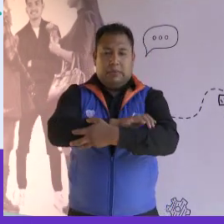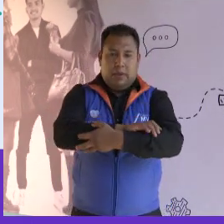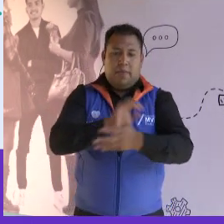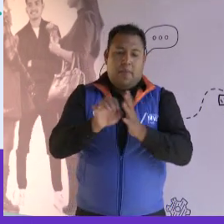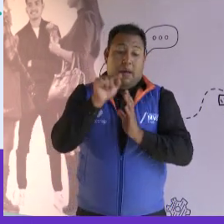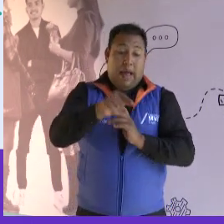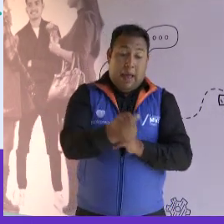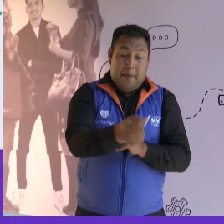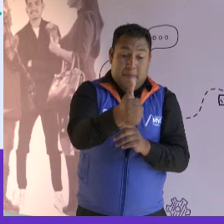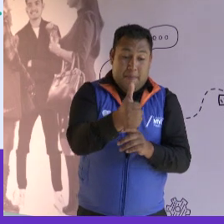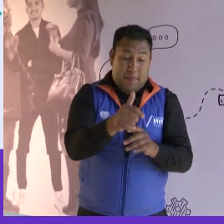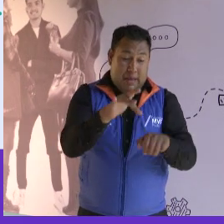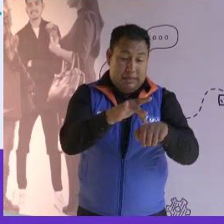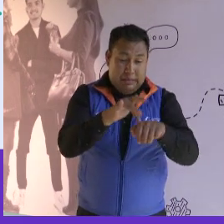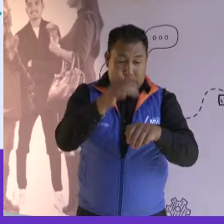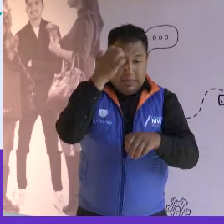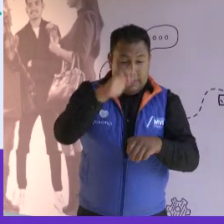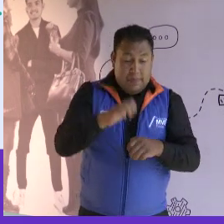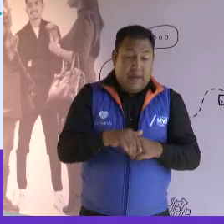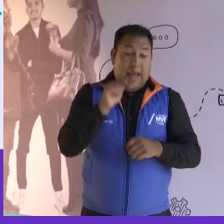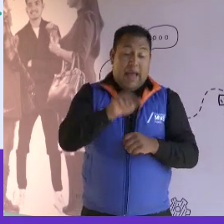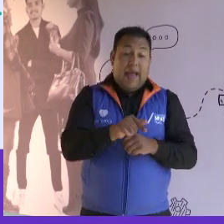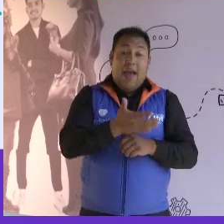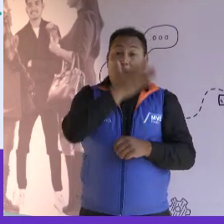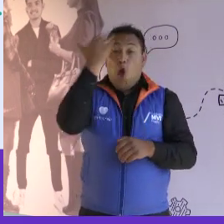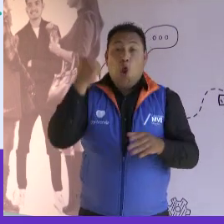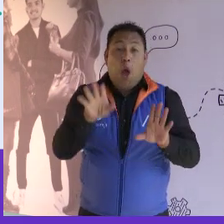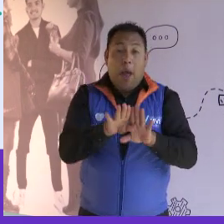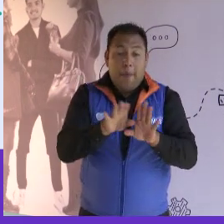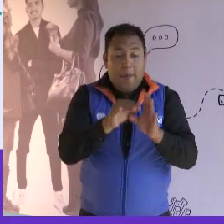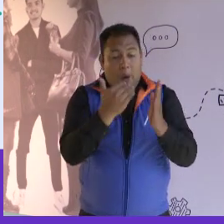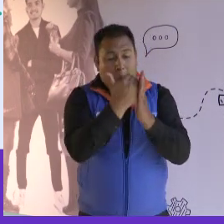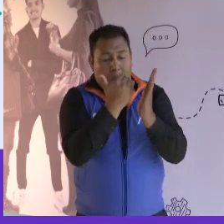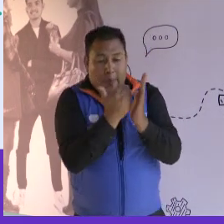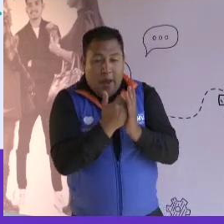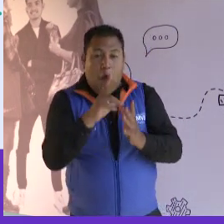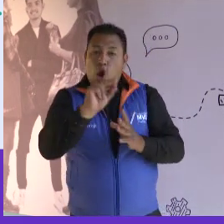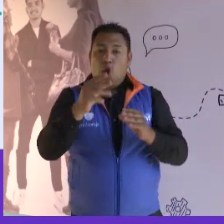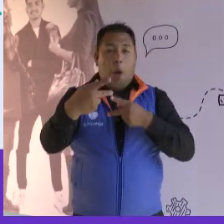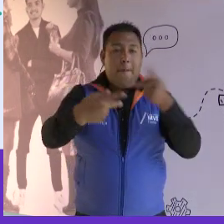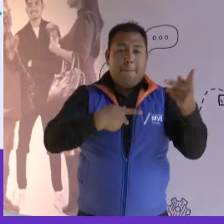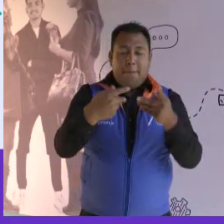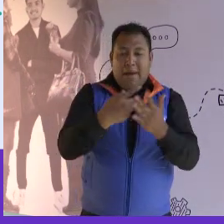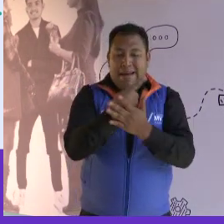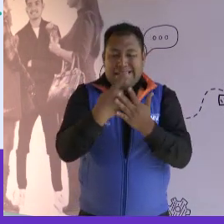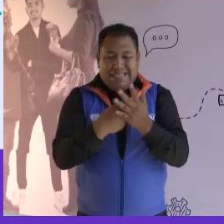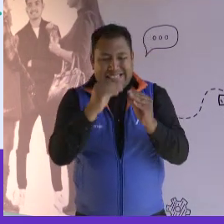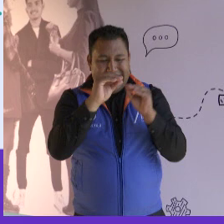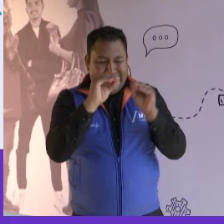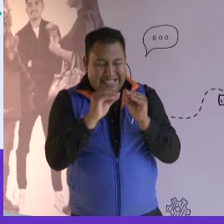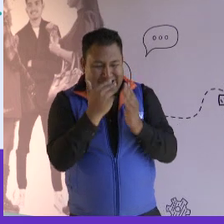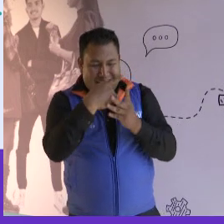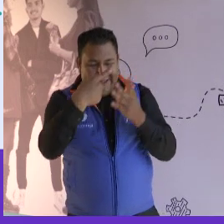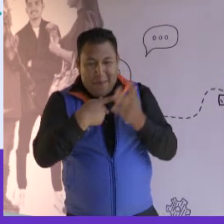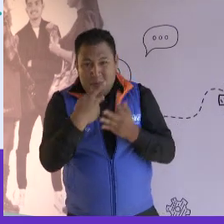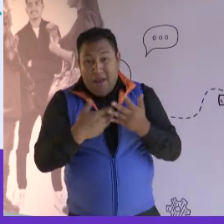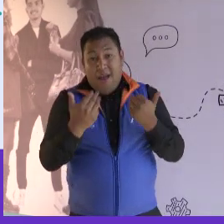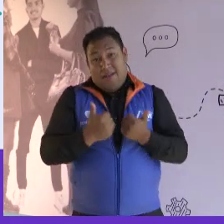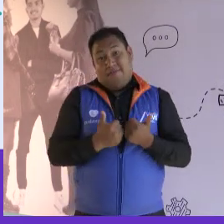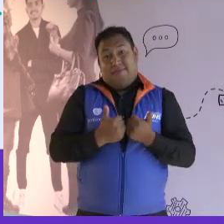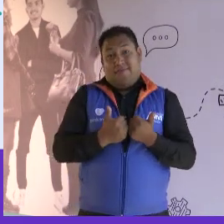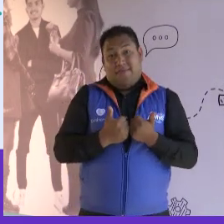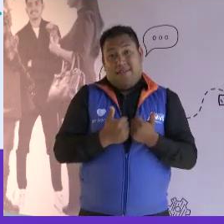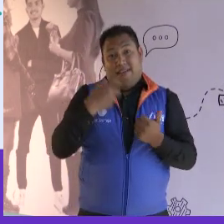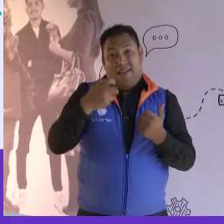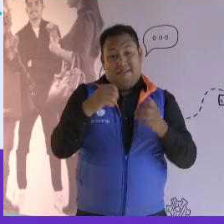hecho o no tiene cómo compartirlo, ¿no? Pues ya no se puede dar esta manera de replicar, ¿no? Pero también